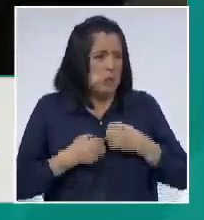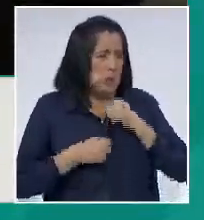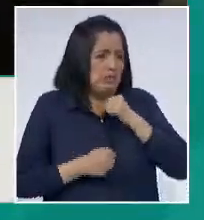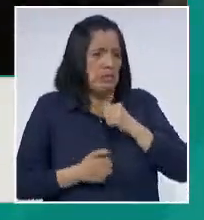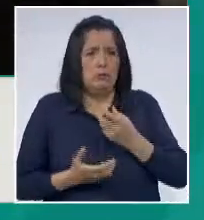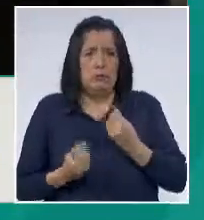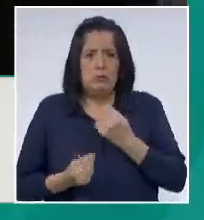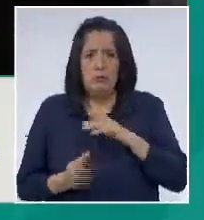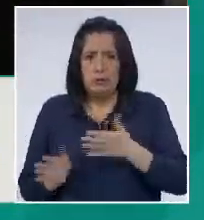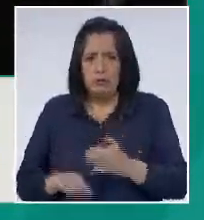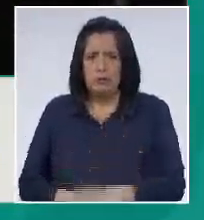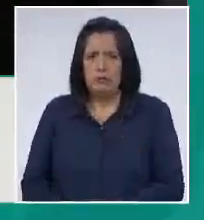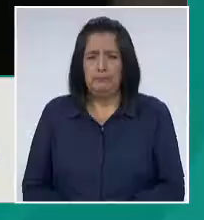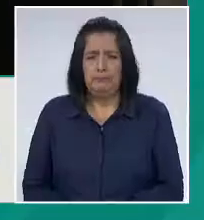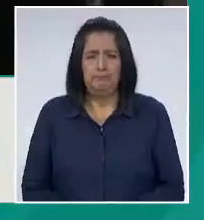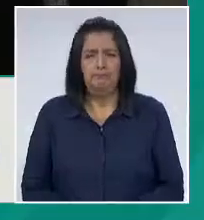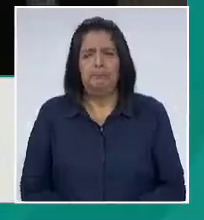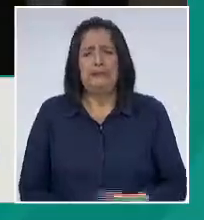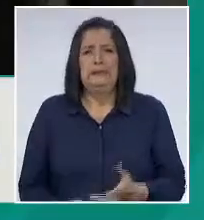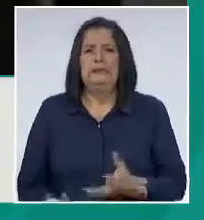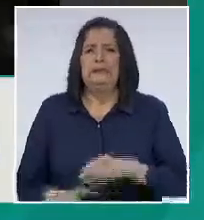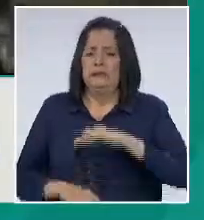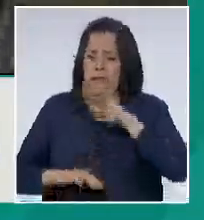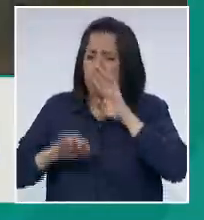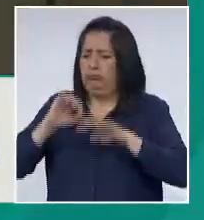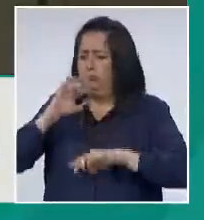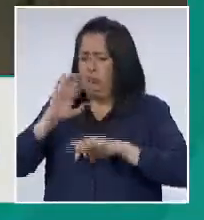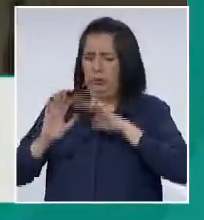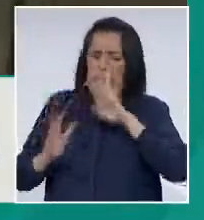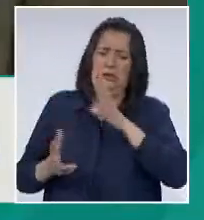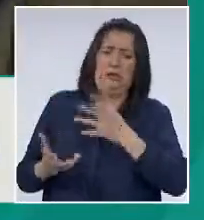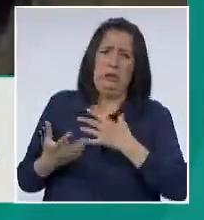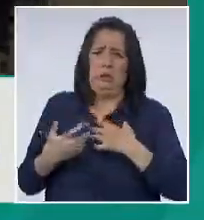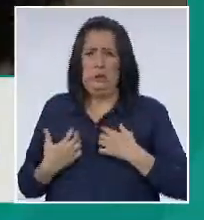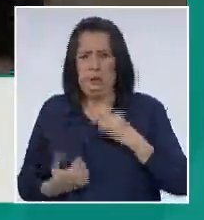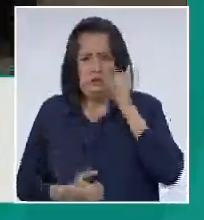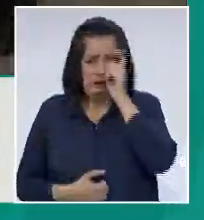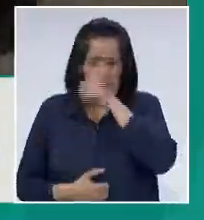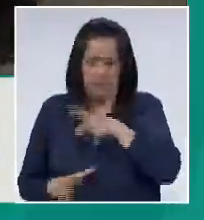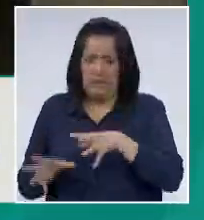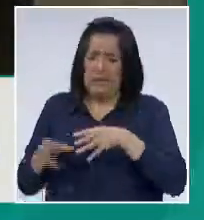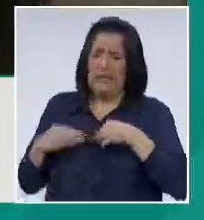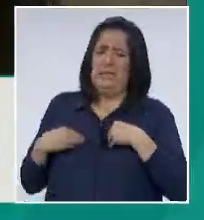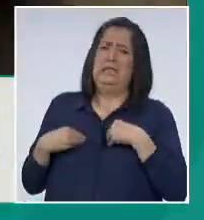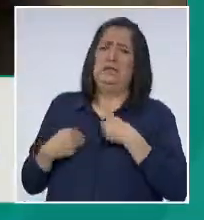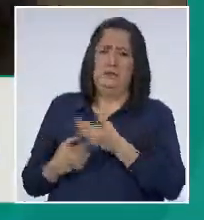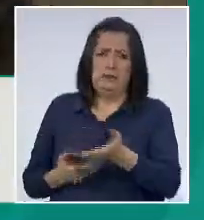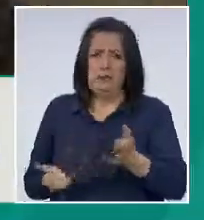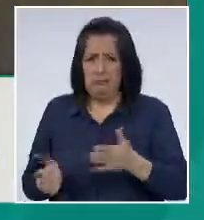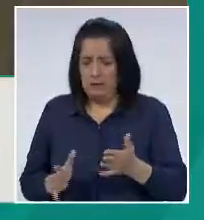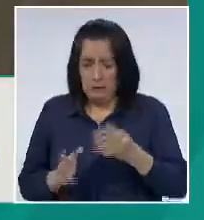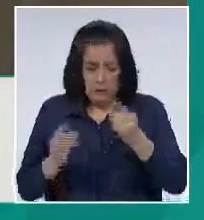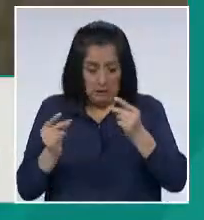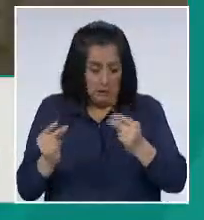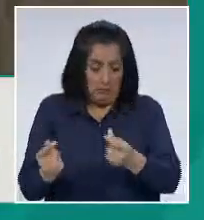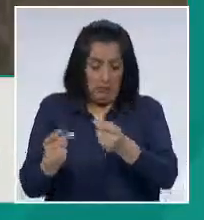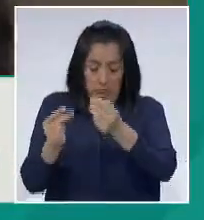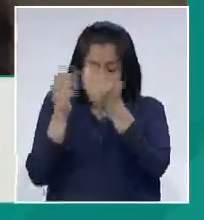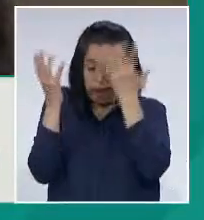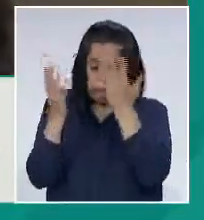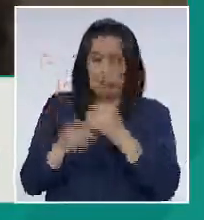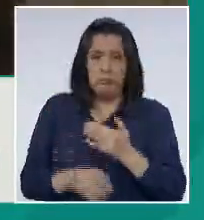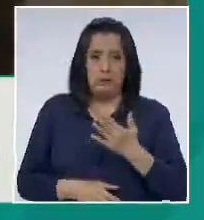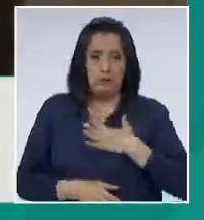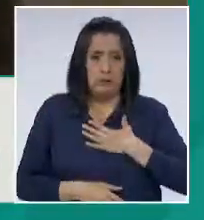mamá. Impotencia, frustración, y aún es difícil de asimilar que de verdad haya pasado, porque todo fue tan rápido. Esa